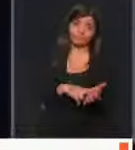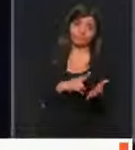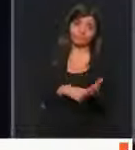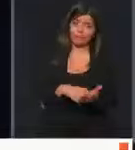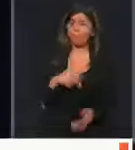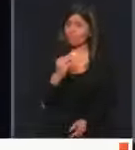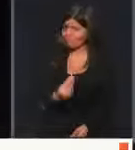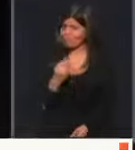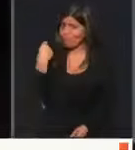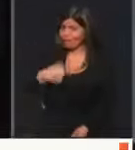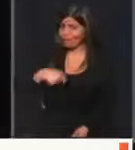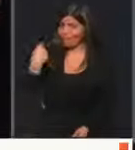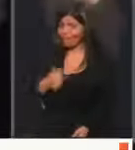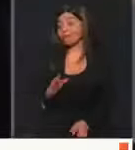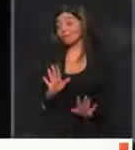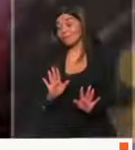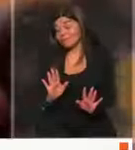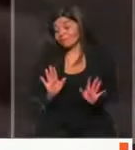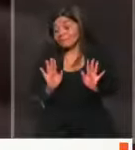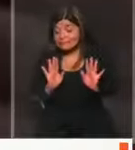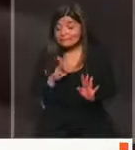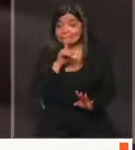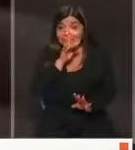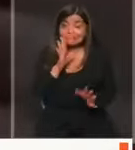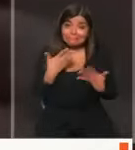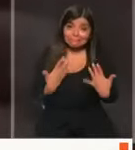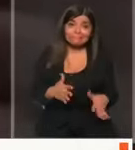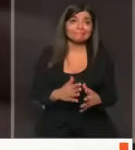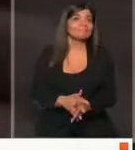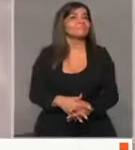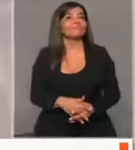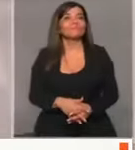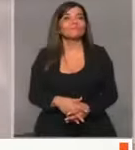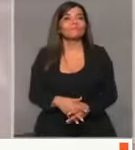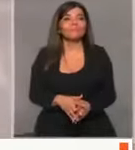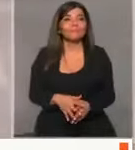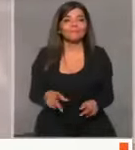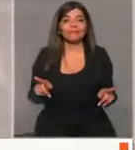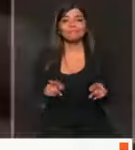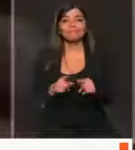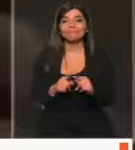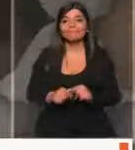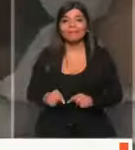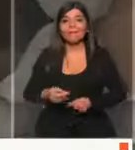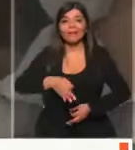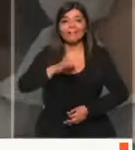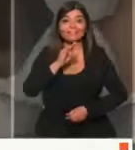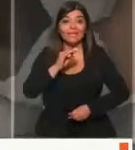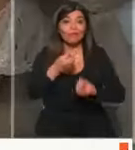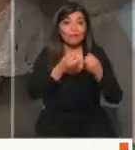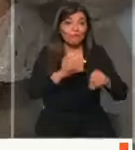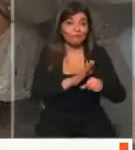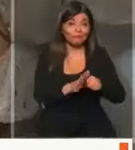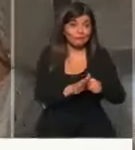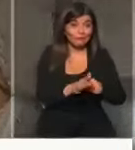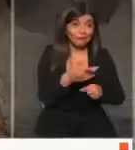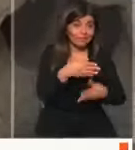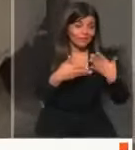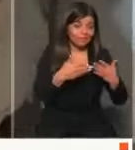caro, pero bueno, hay que hacerlo nomás. Para el desayuno, jamón con huevo. No queda de